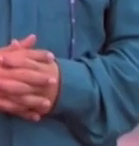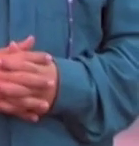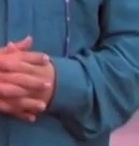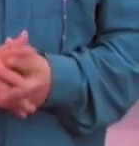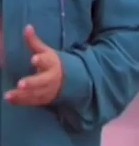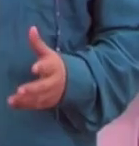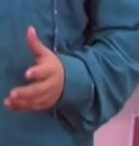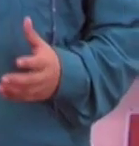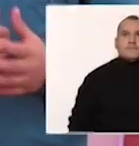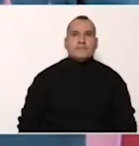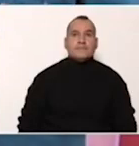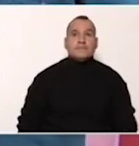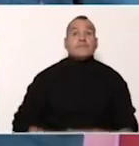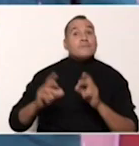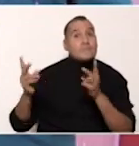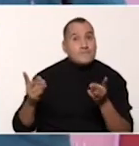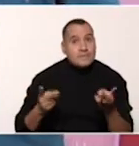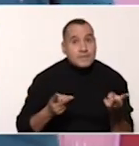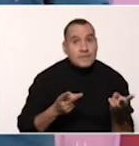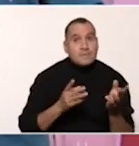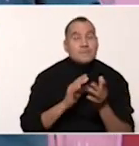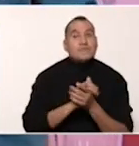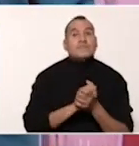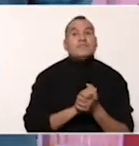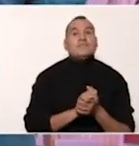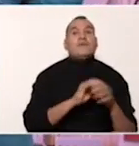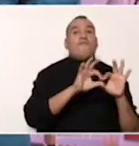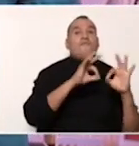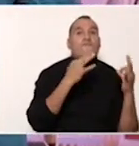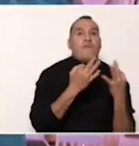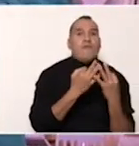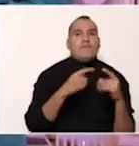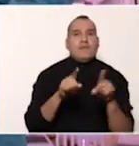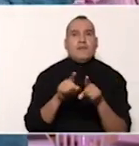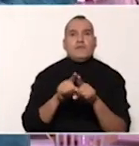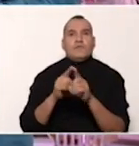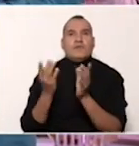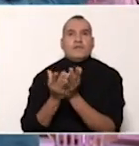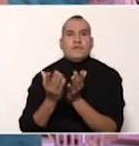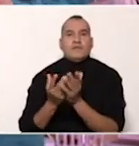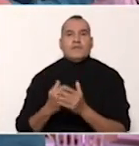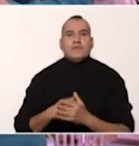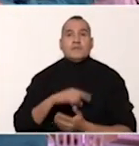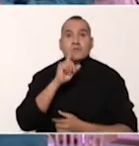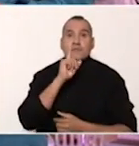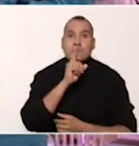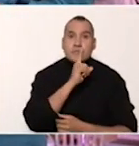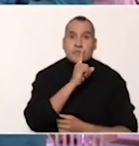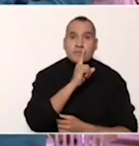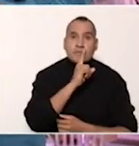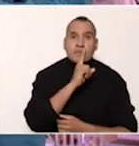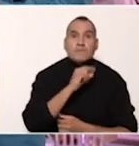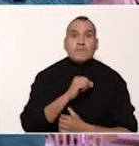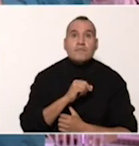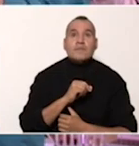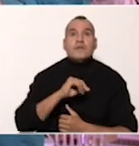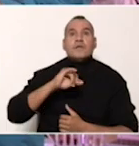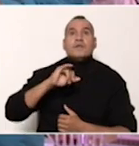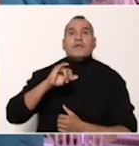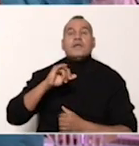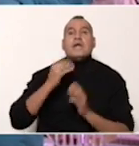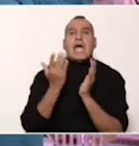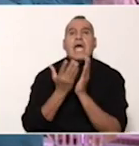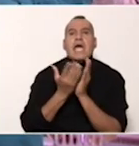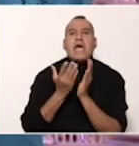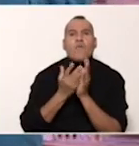Bienvenidos nuevamente a tu programa Cada Familia, una Escuela. Mi nombre es John Ángel Bolívar, docente de la Fundación Bolivariana